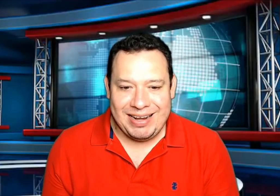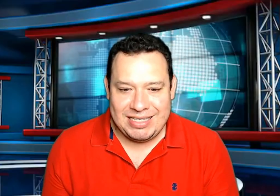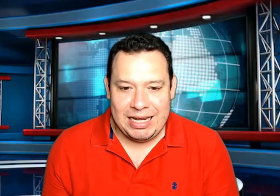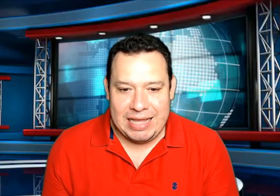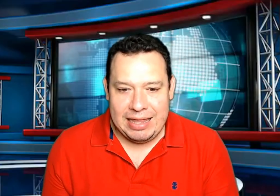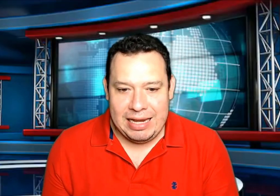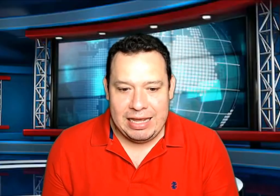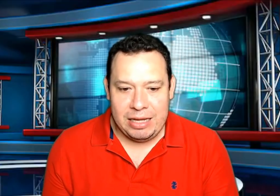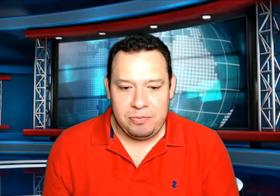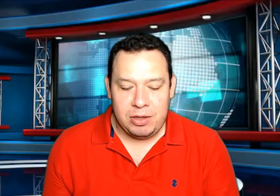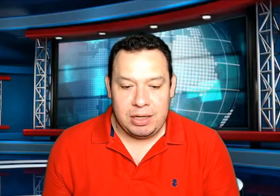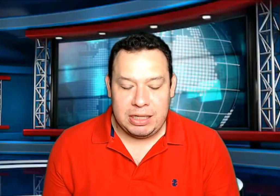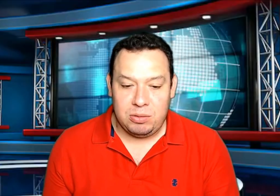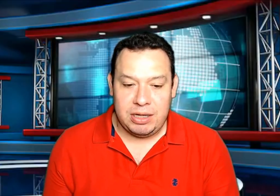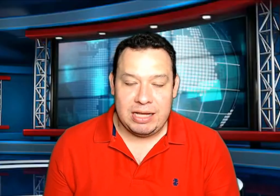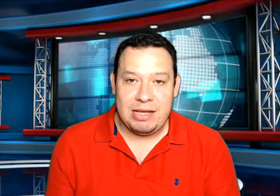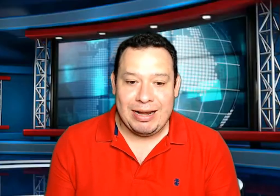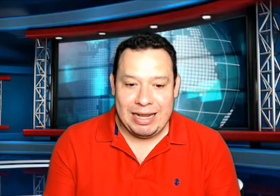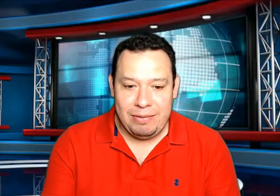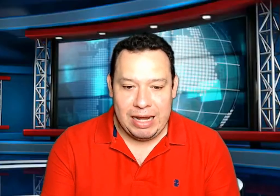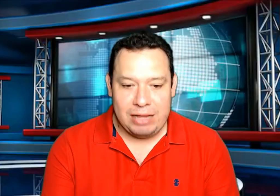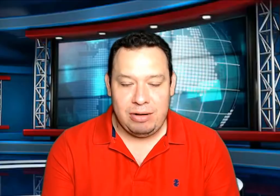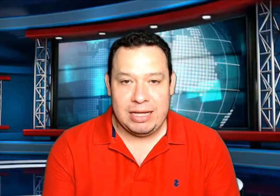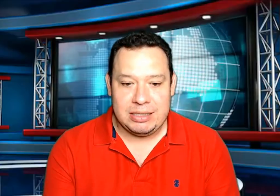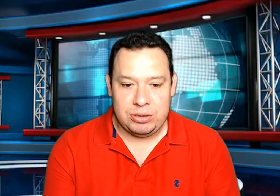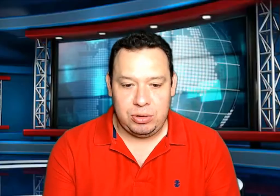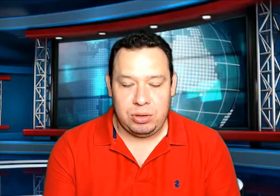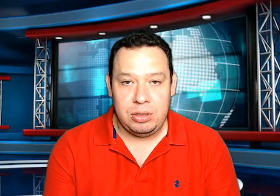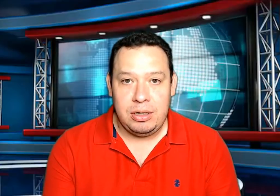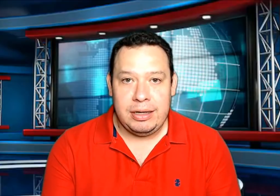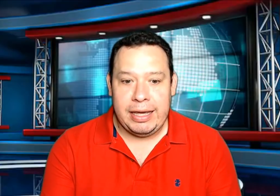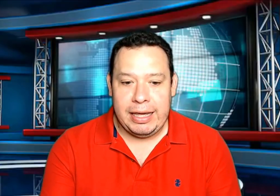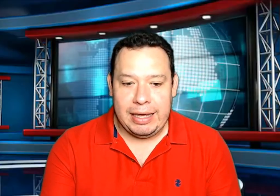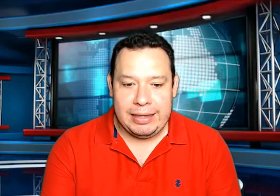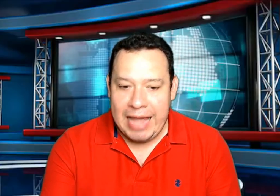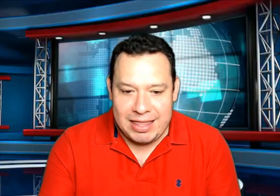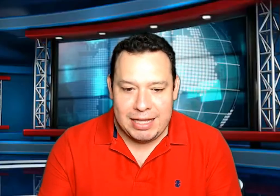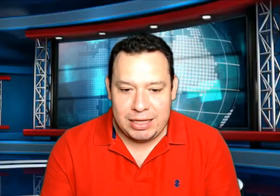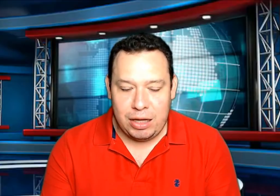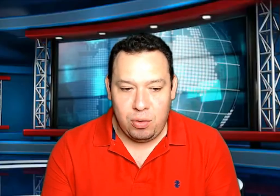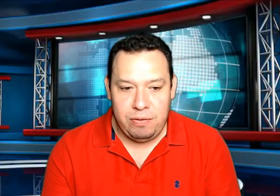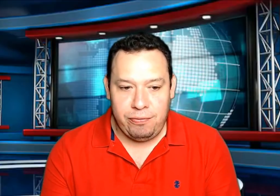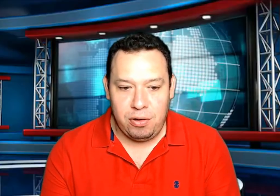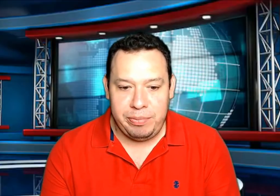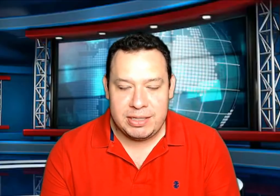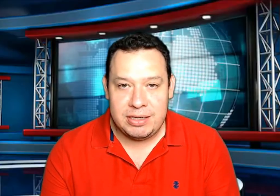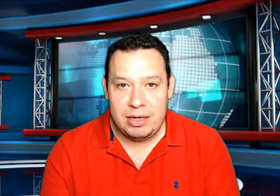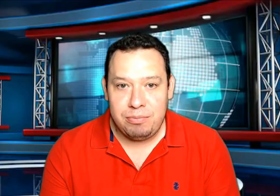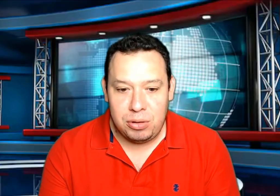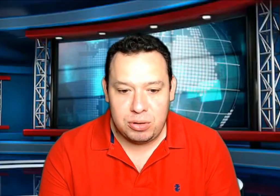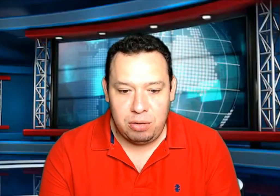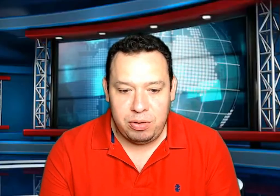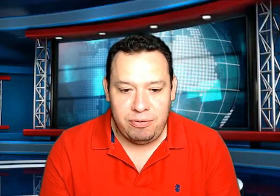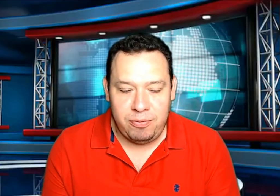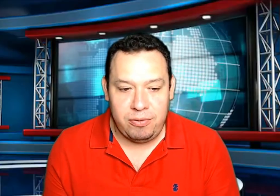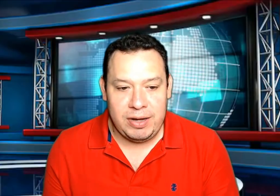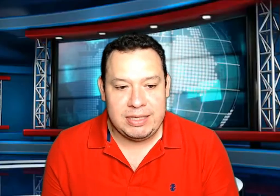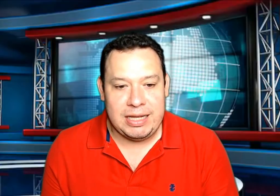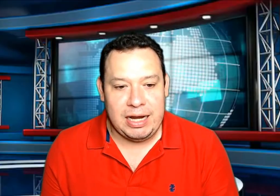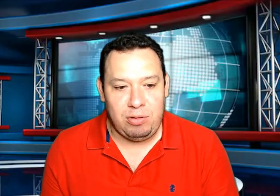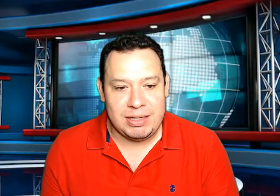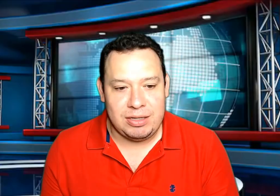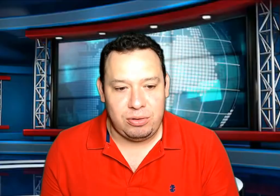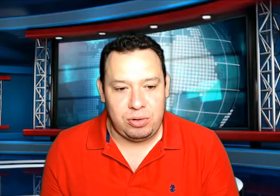hubo parcialidad del INE. Esta consejera estaba revelando en la sesión que nadie entregó informes, pero solo fueron por